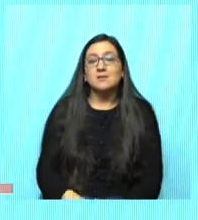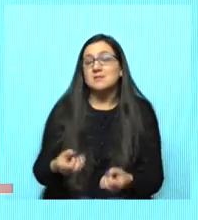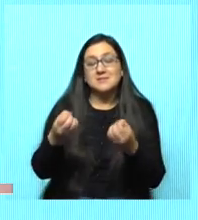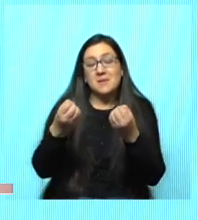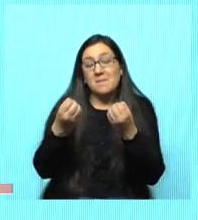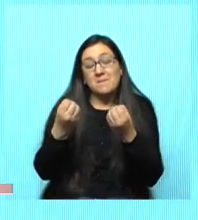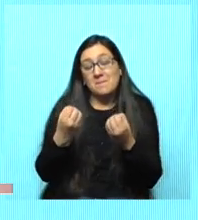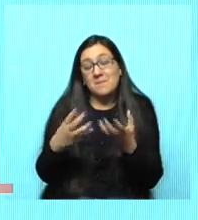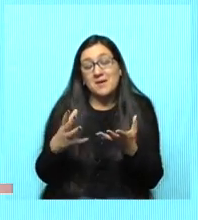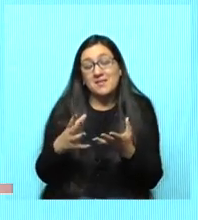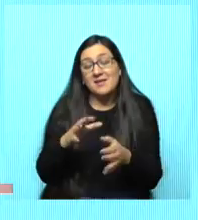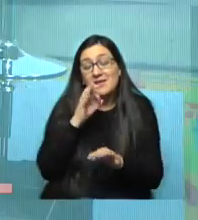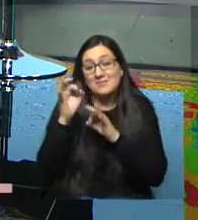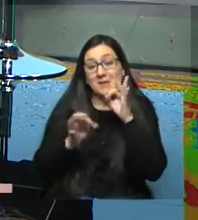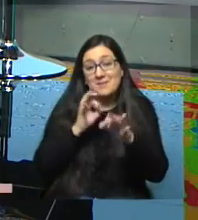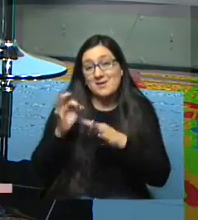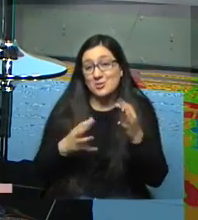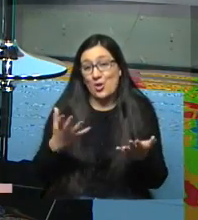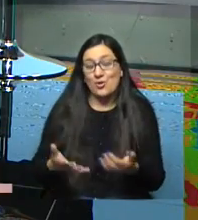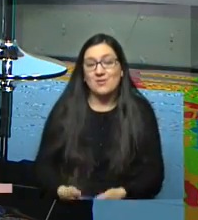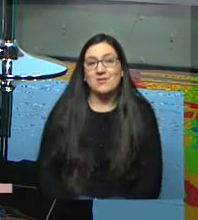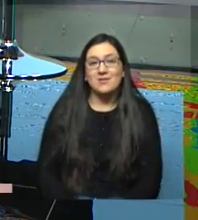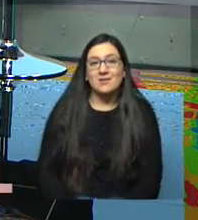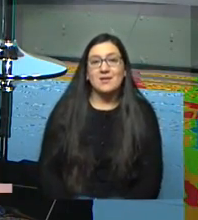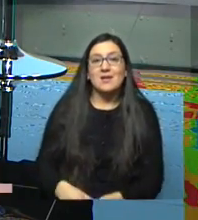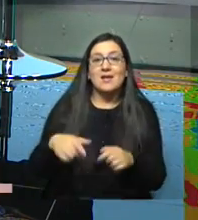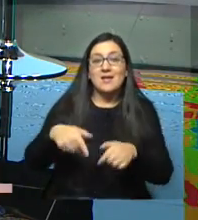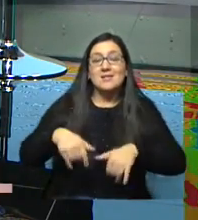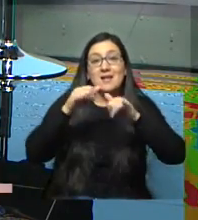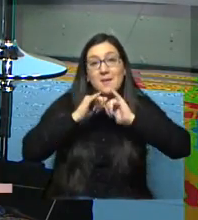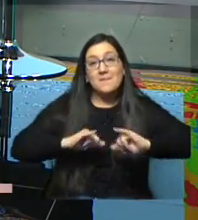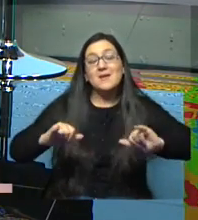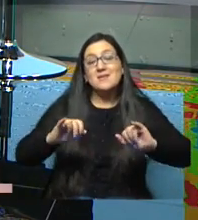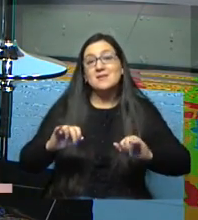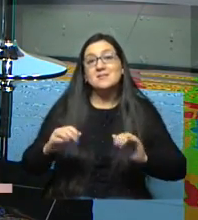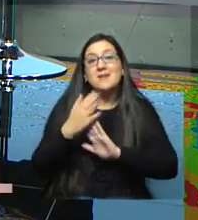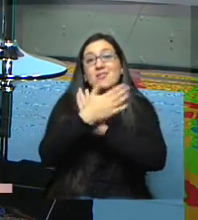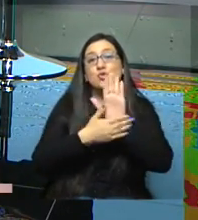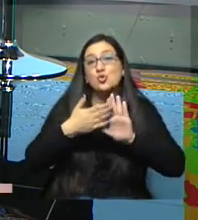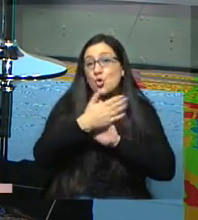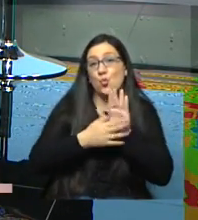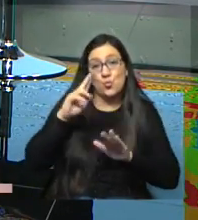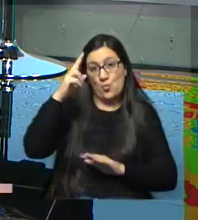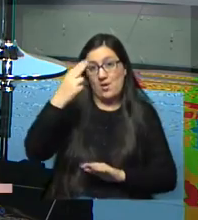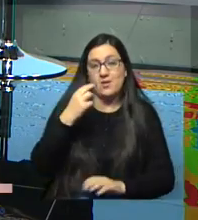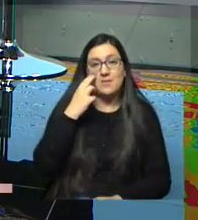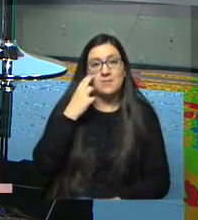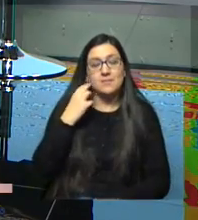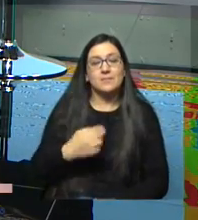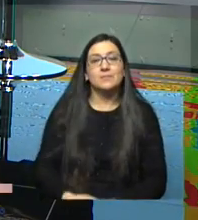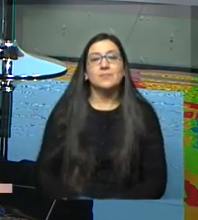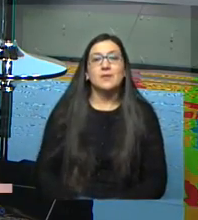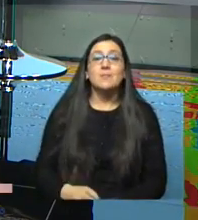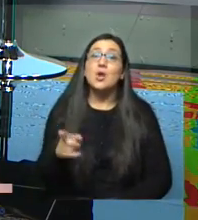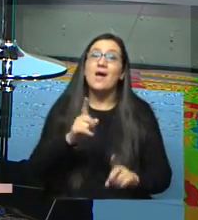Se pierde el caramelito de miel. Me vuelvo loco. Peor. Decíamos que esta campaña abarca todo el país. Más allá de ser pionera en la región, abarca todo el país. Pero, claro, uno